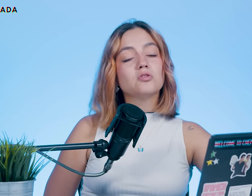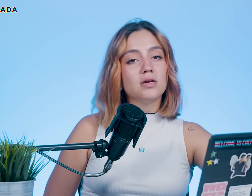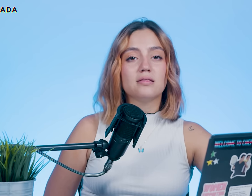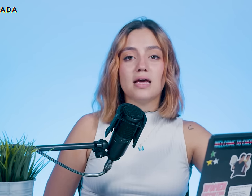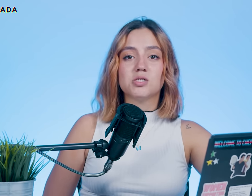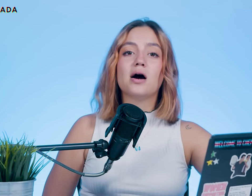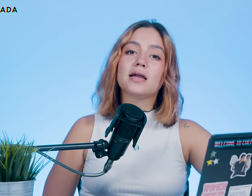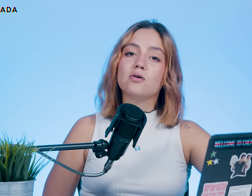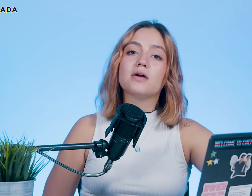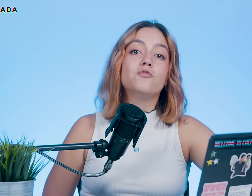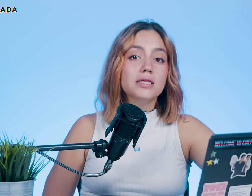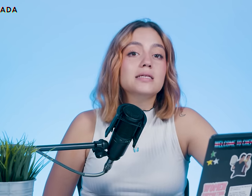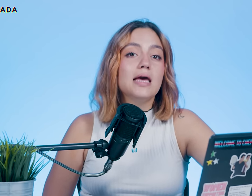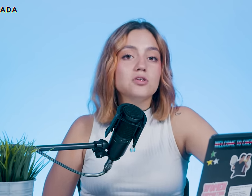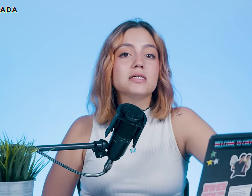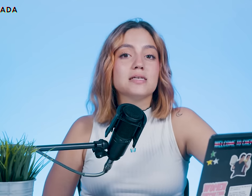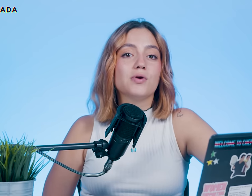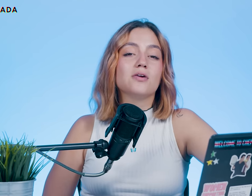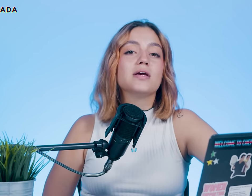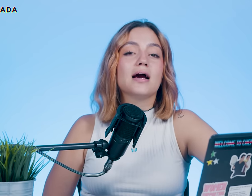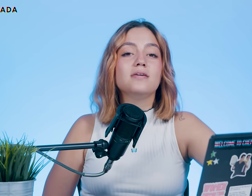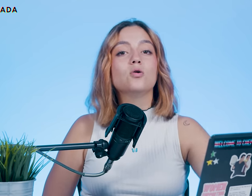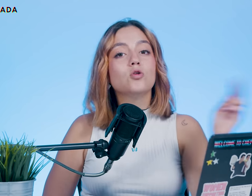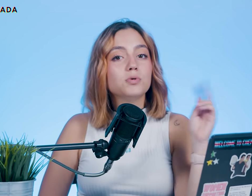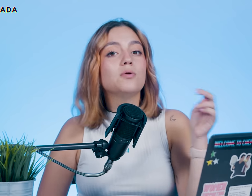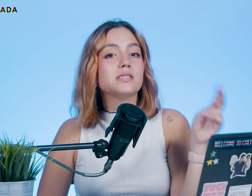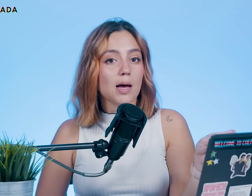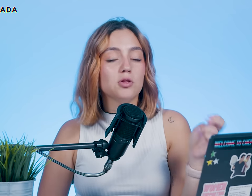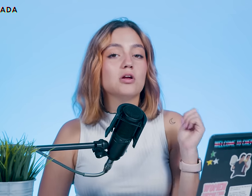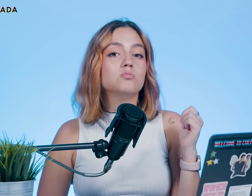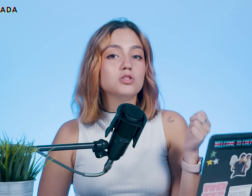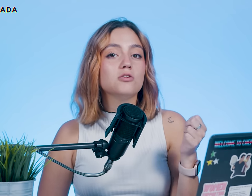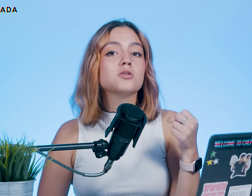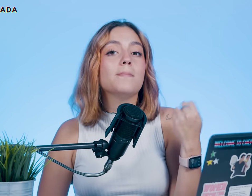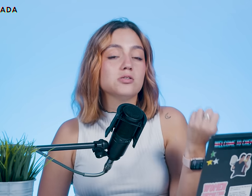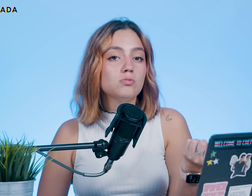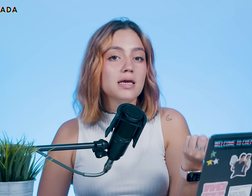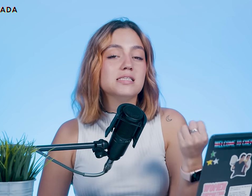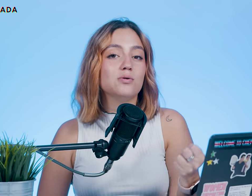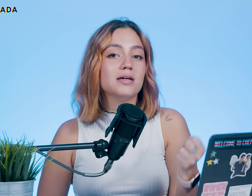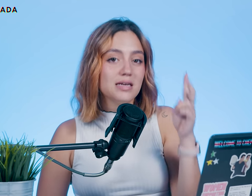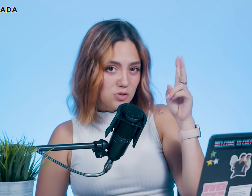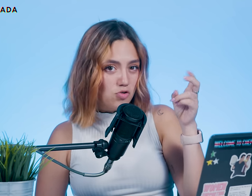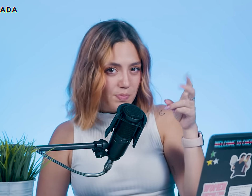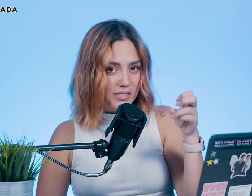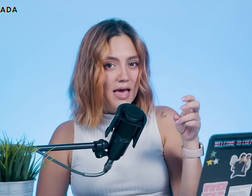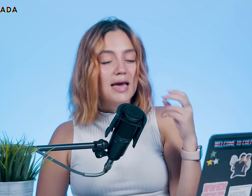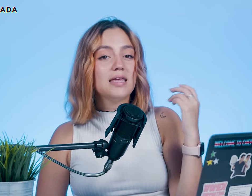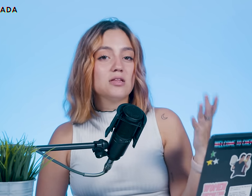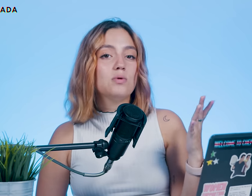cr.net de hecho agregó que fuentes de ellos les aseguraron que han habido grupos de WhatsApp donde los músicos presumen y se hulan de las